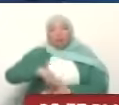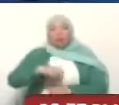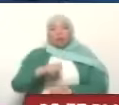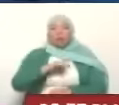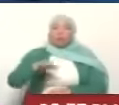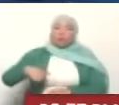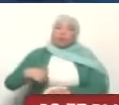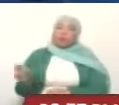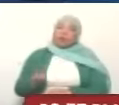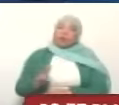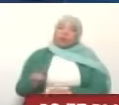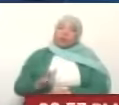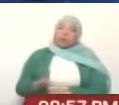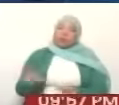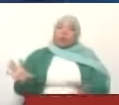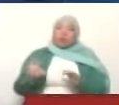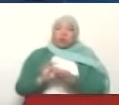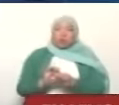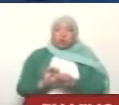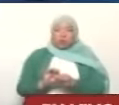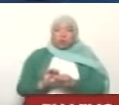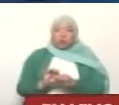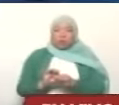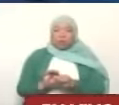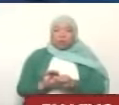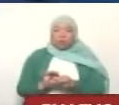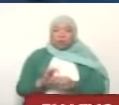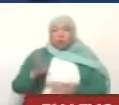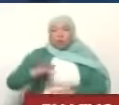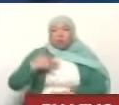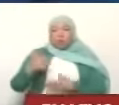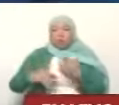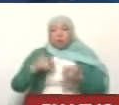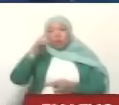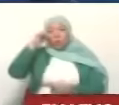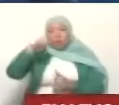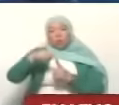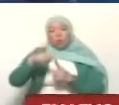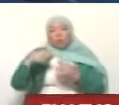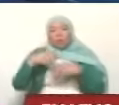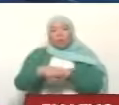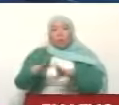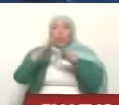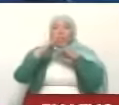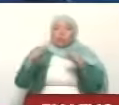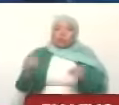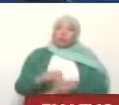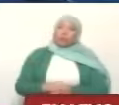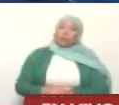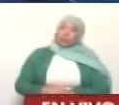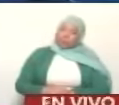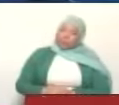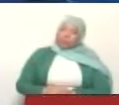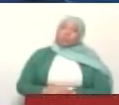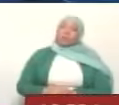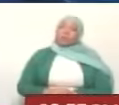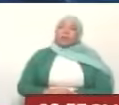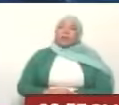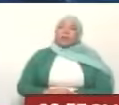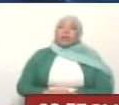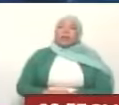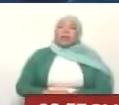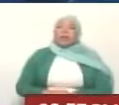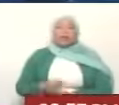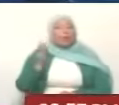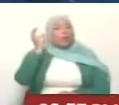Una sola Venezuela. Unidos, lo que podemos lograr es todo, pues, de aquí en adelante. Gracias. Y Camila,